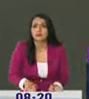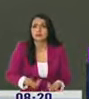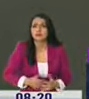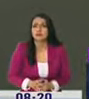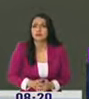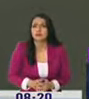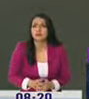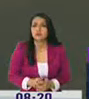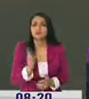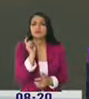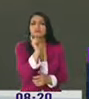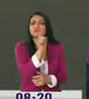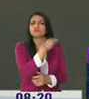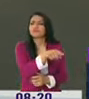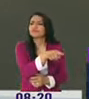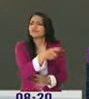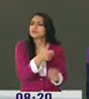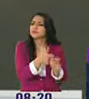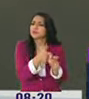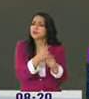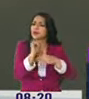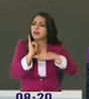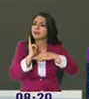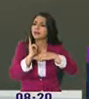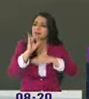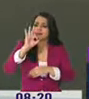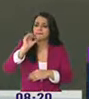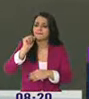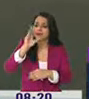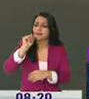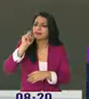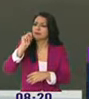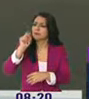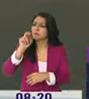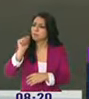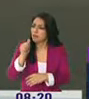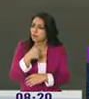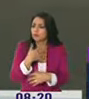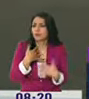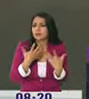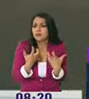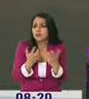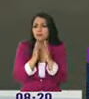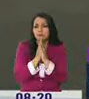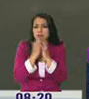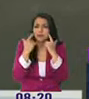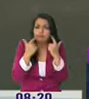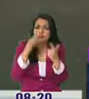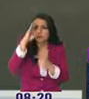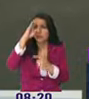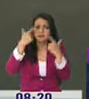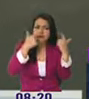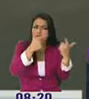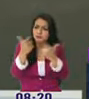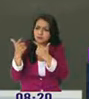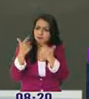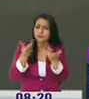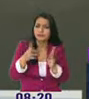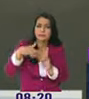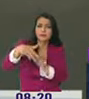acá abajo, más o menos cerca de la iglesia de Fátima, y queremos que patrullen más, y también queremos que el